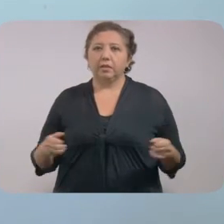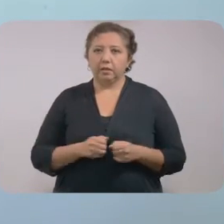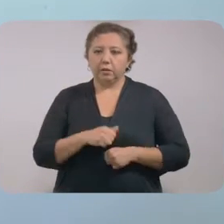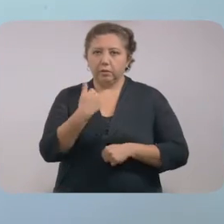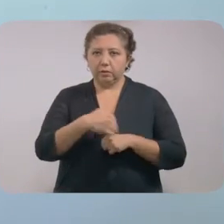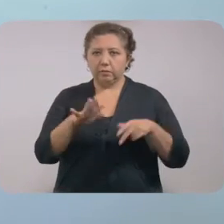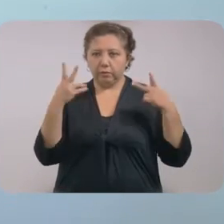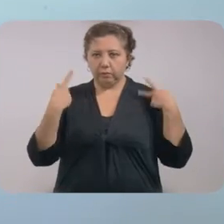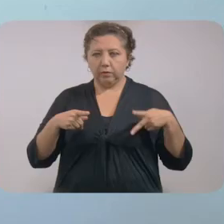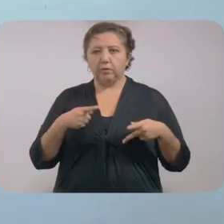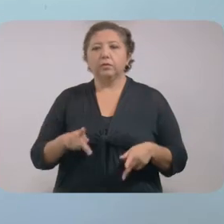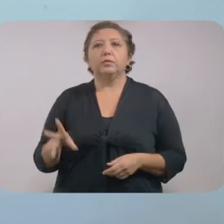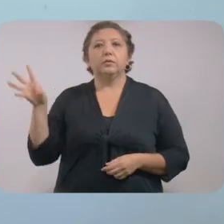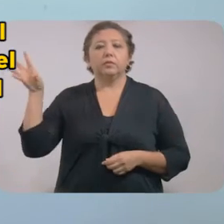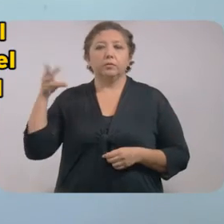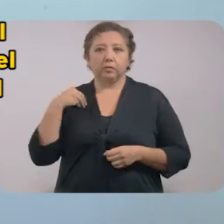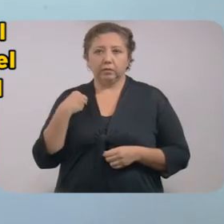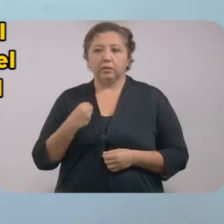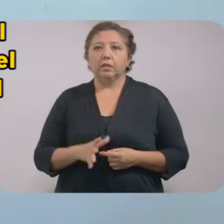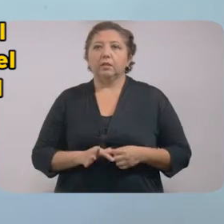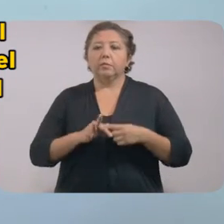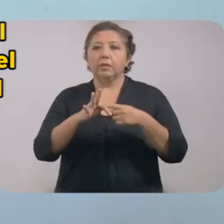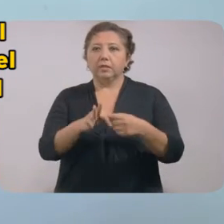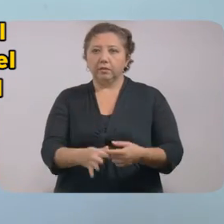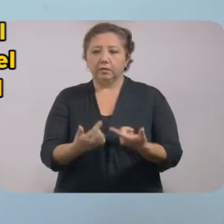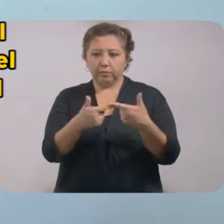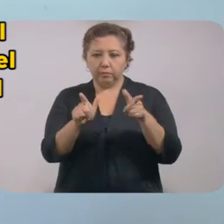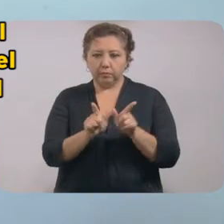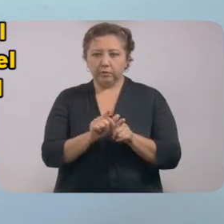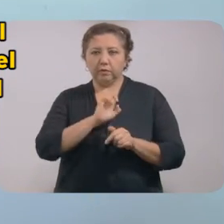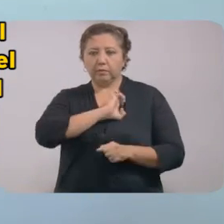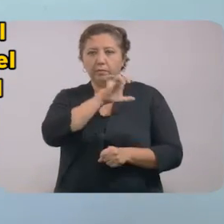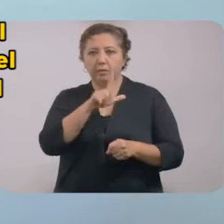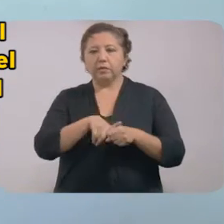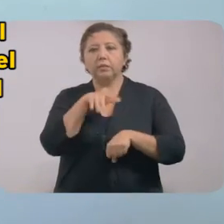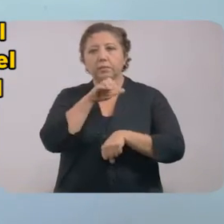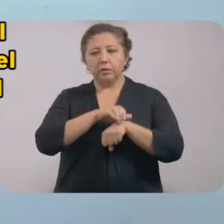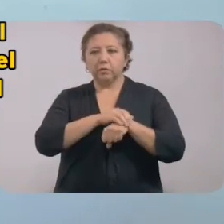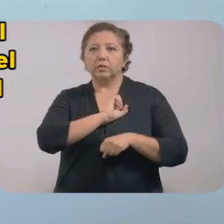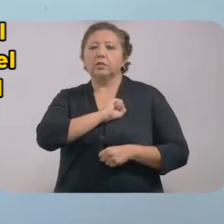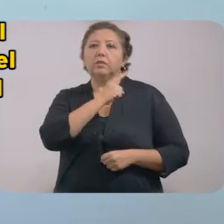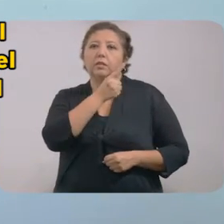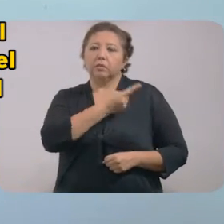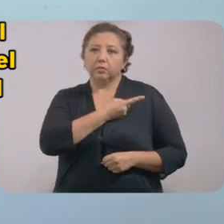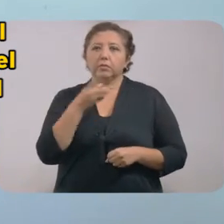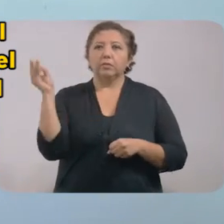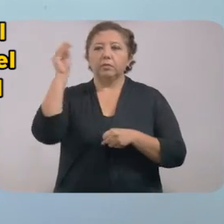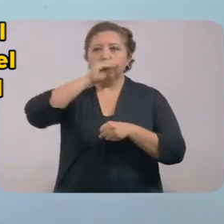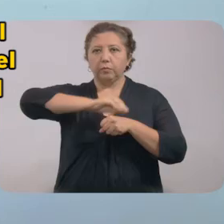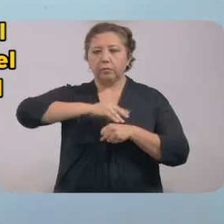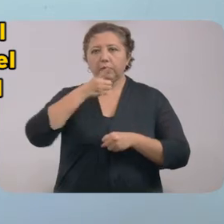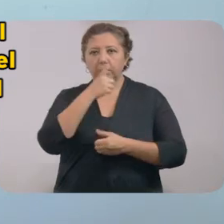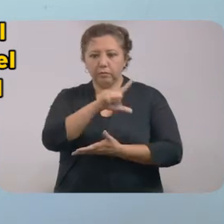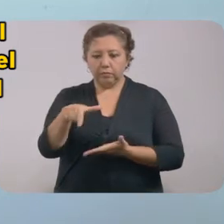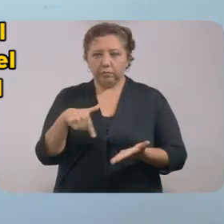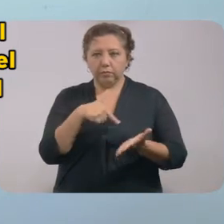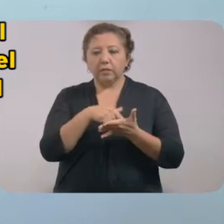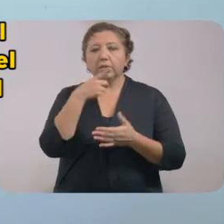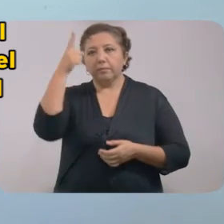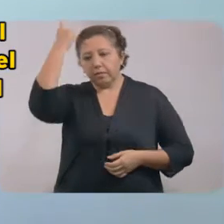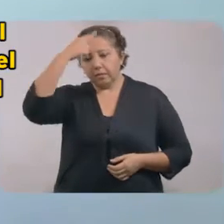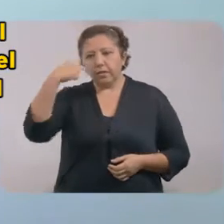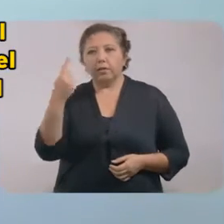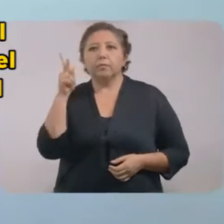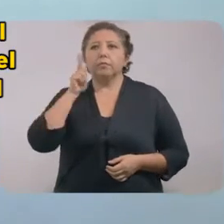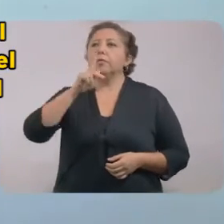en el número de personas contagiadas. A la presencia de las brigadas especiales de Amigos de la Salud se suma la instalación de módulos itinerantes